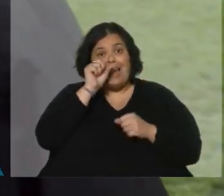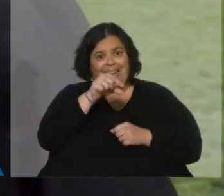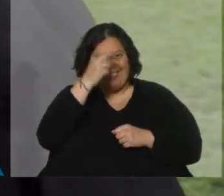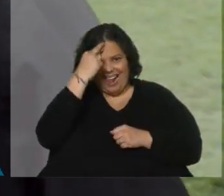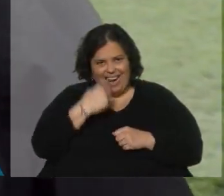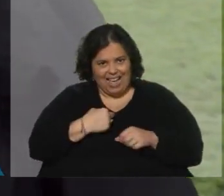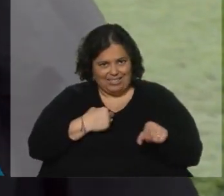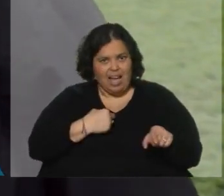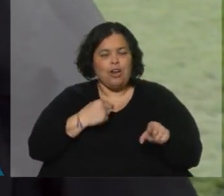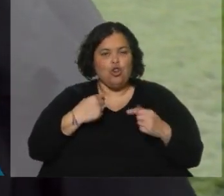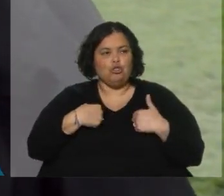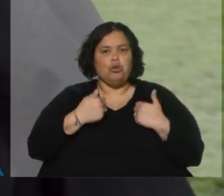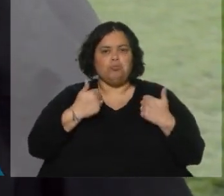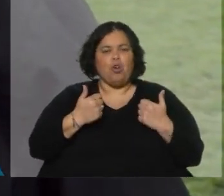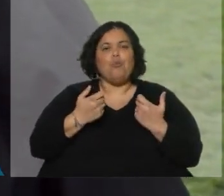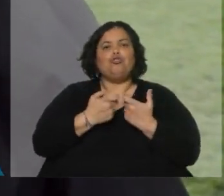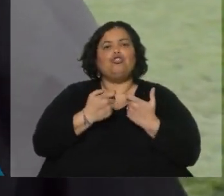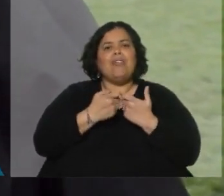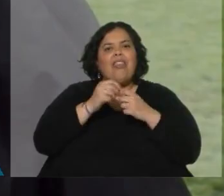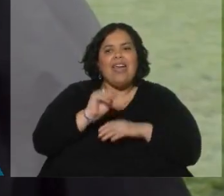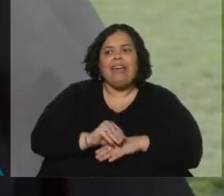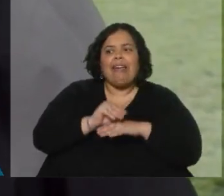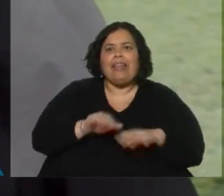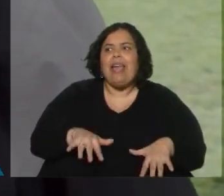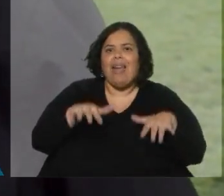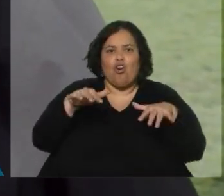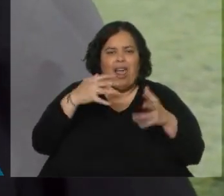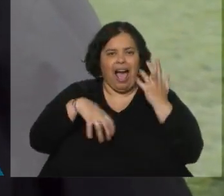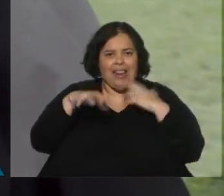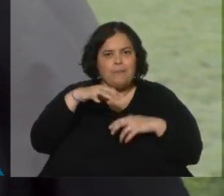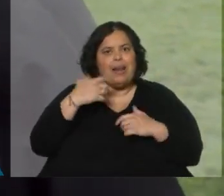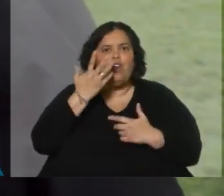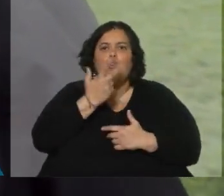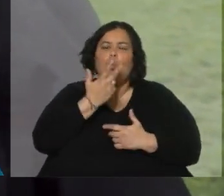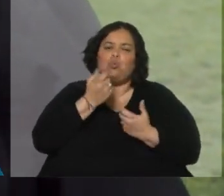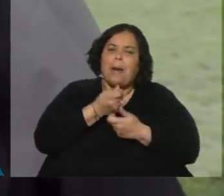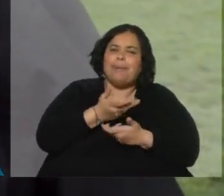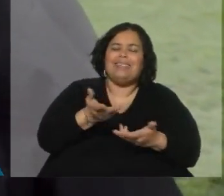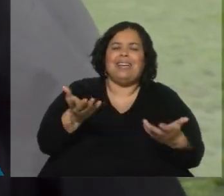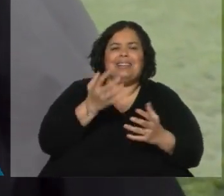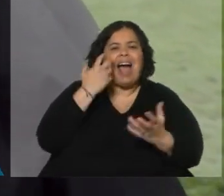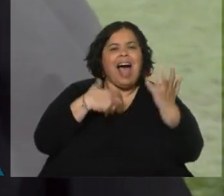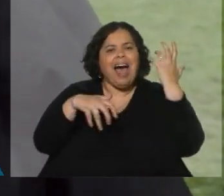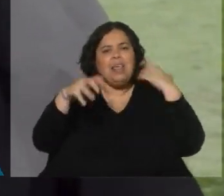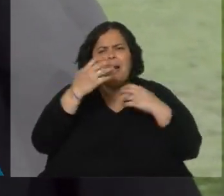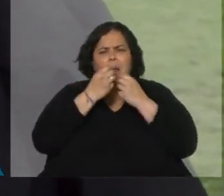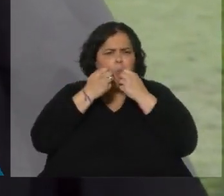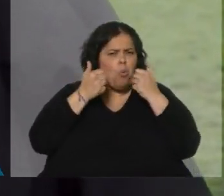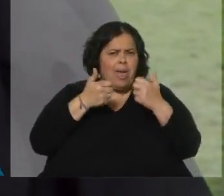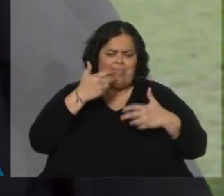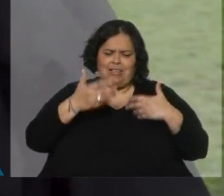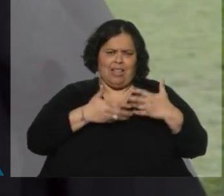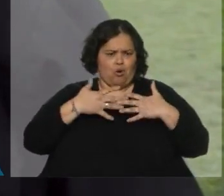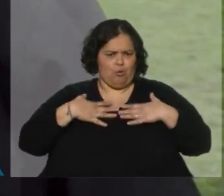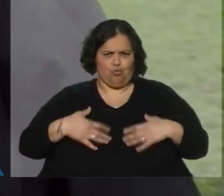congratula como sociedad de criadores en presentar animales tan tan bien también desarrollados para la edad y